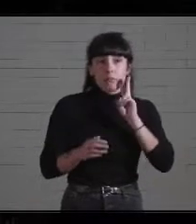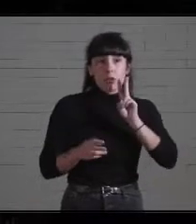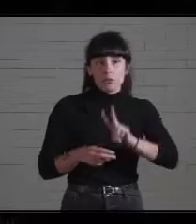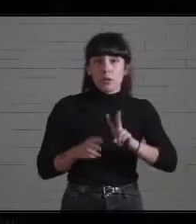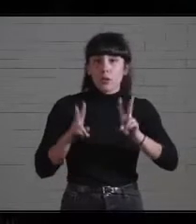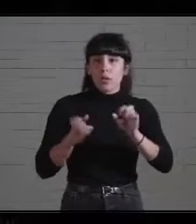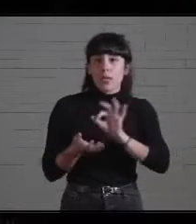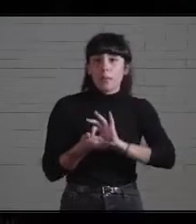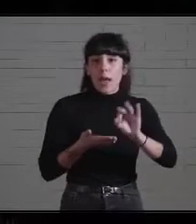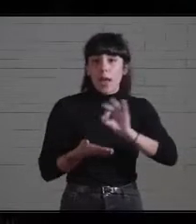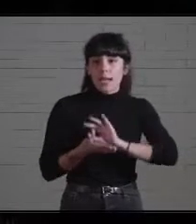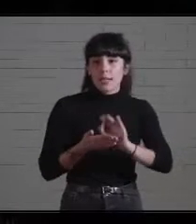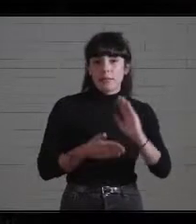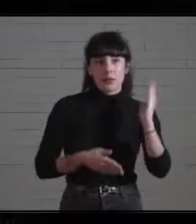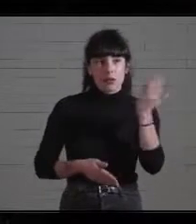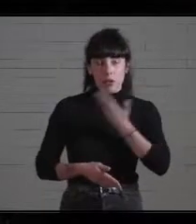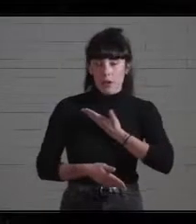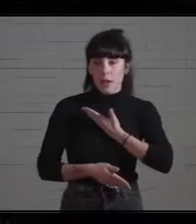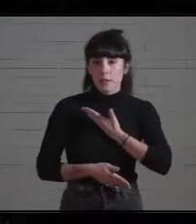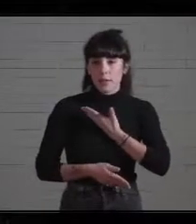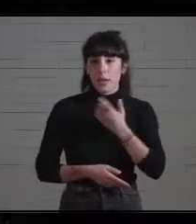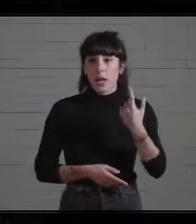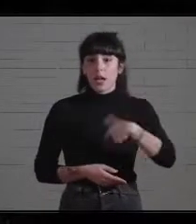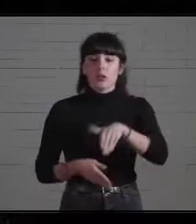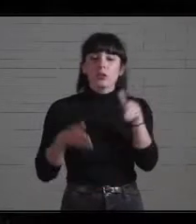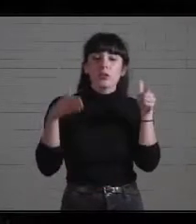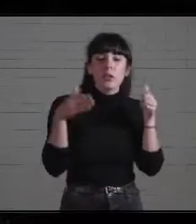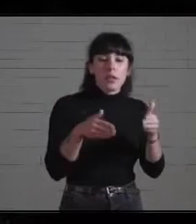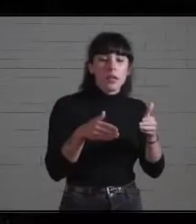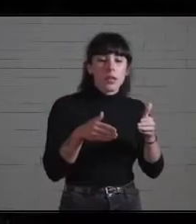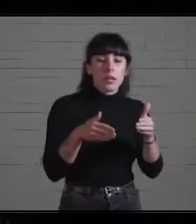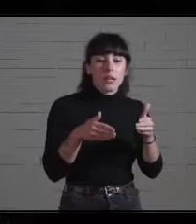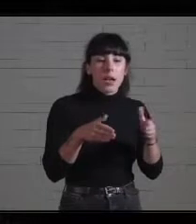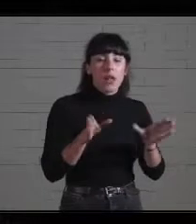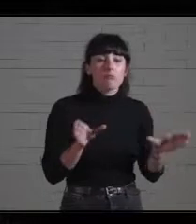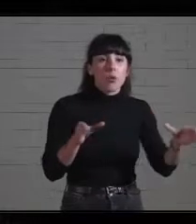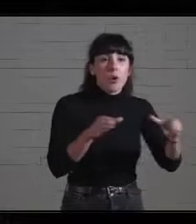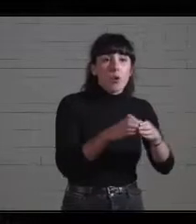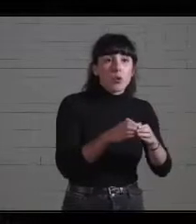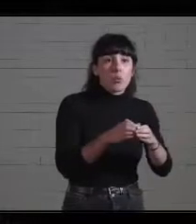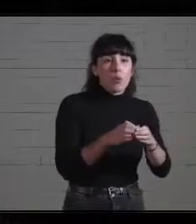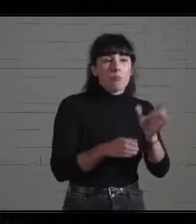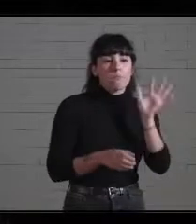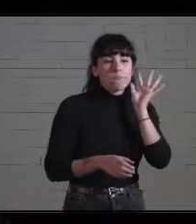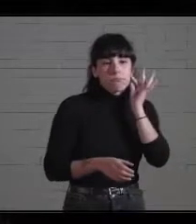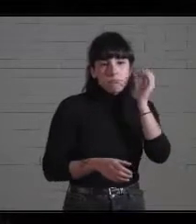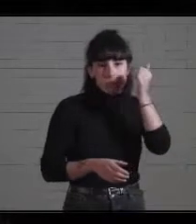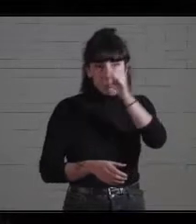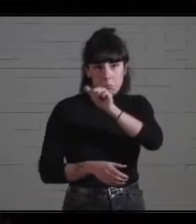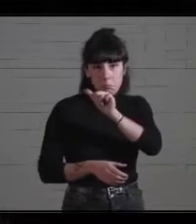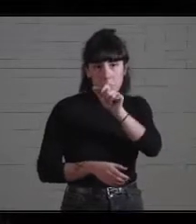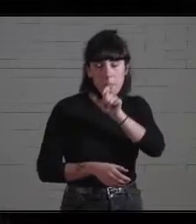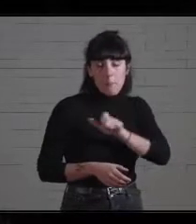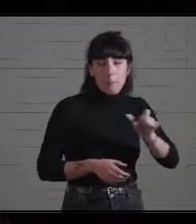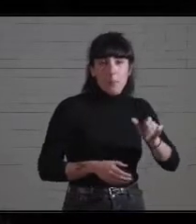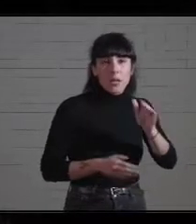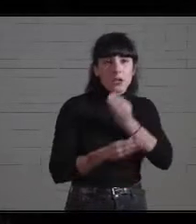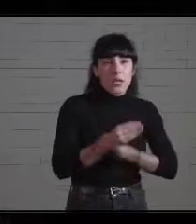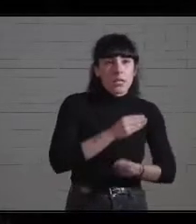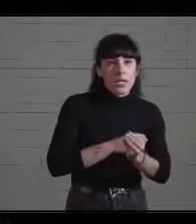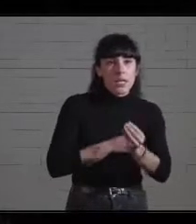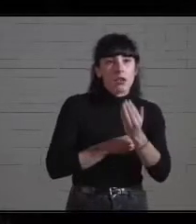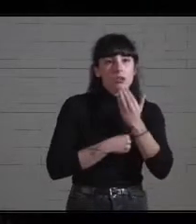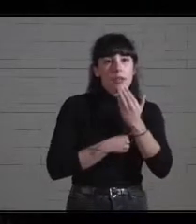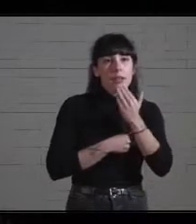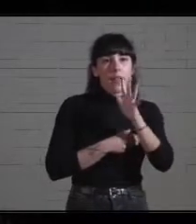importantes, nos hemos querido centrar en la población con menores de 5 años. Por lo tanto, hemos hecho una